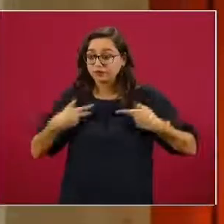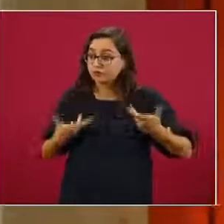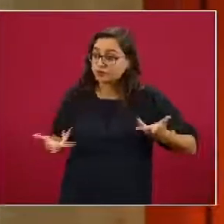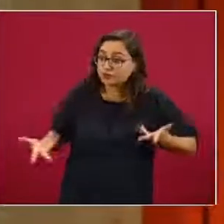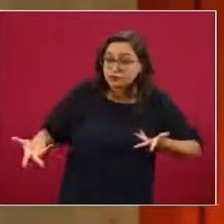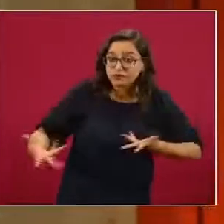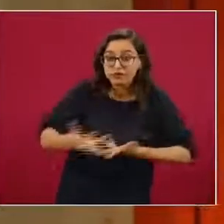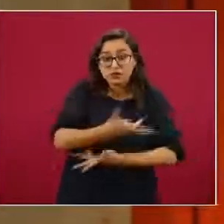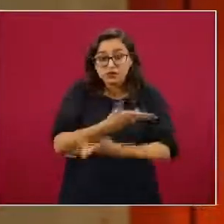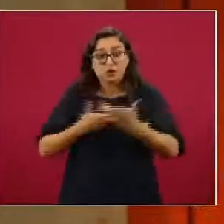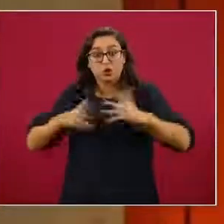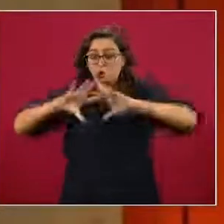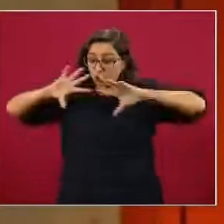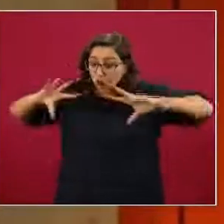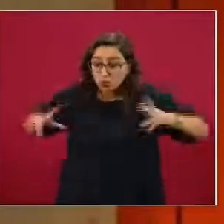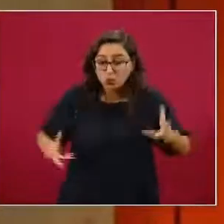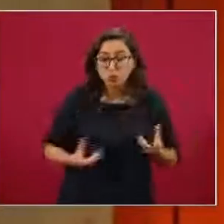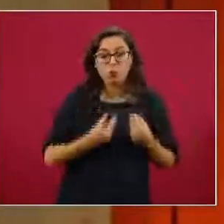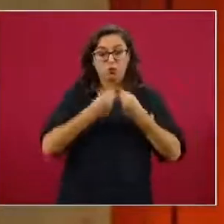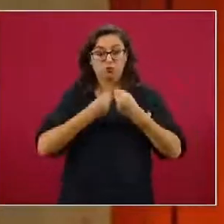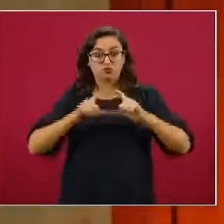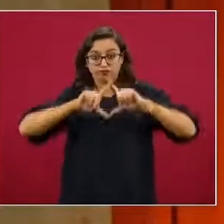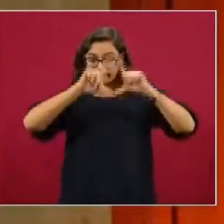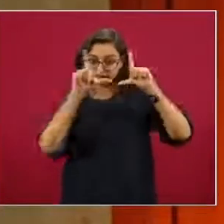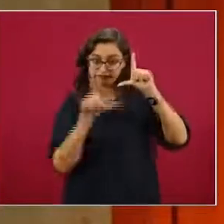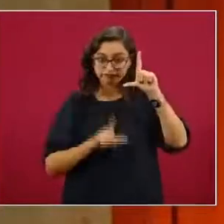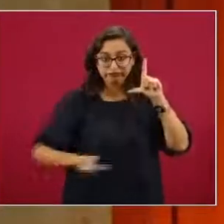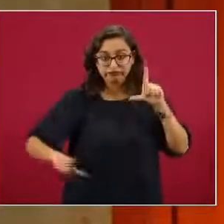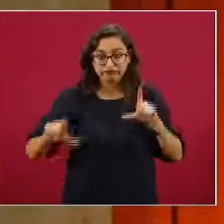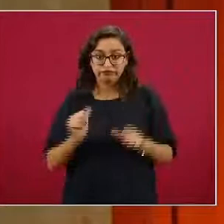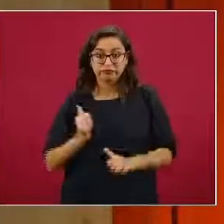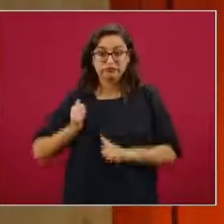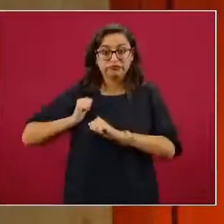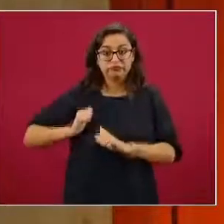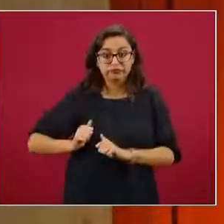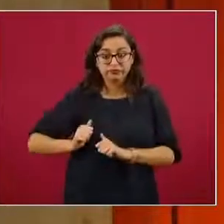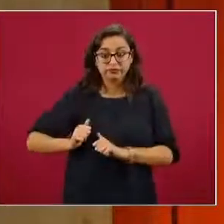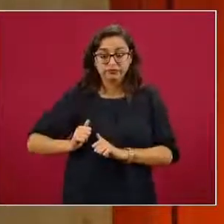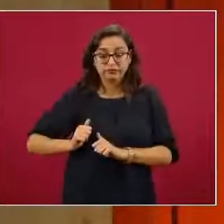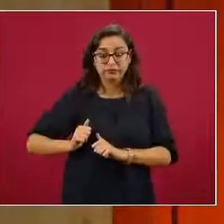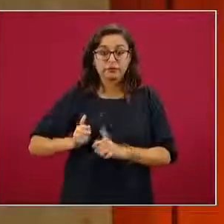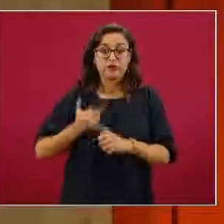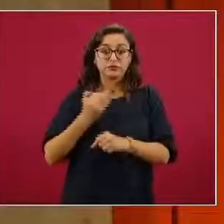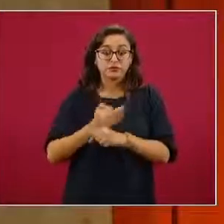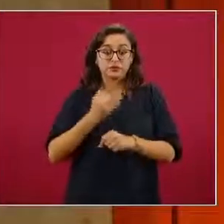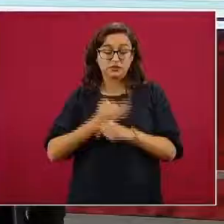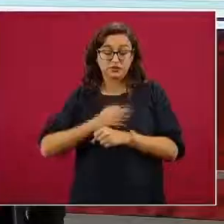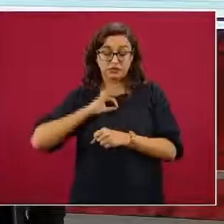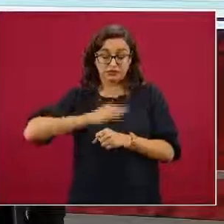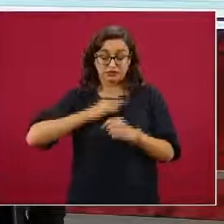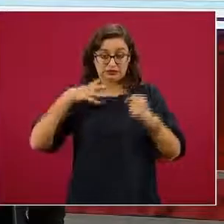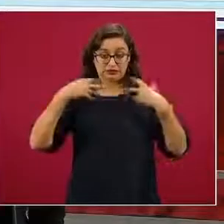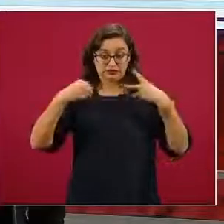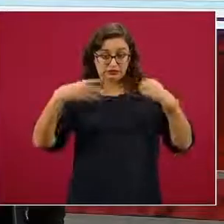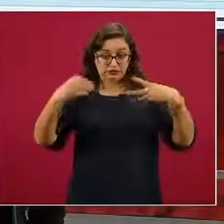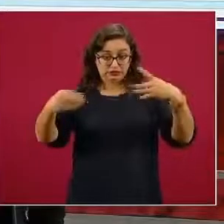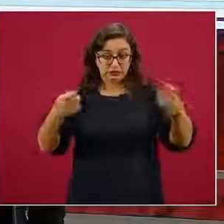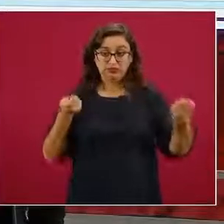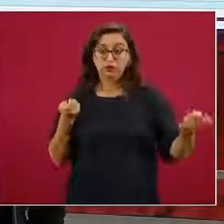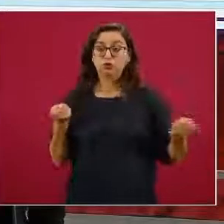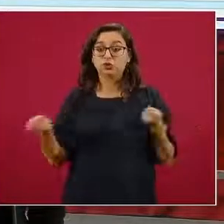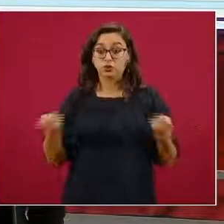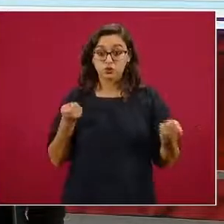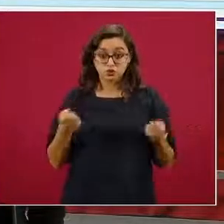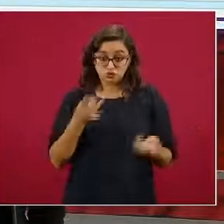territorio, conforman el Estado mexicano. Y esta respuesta a la epidemia requiere, y así se ha